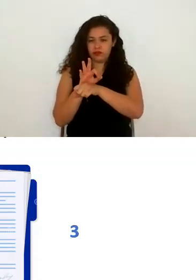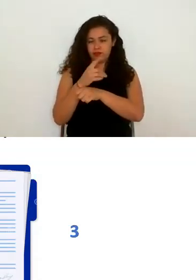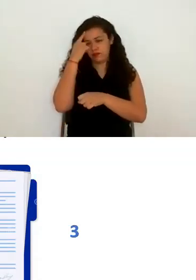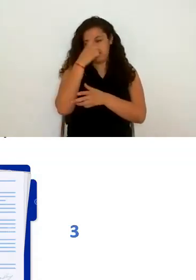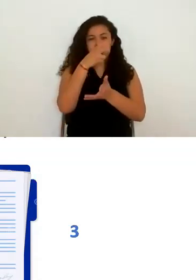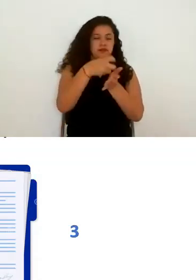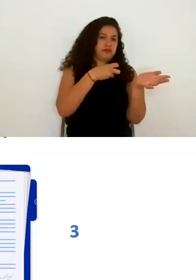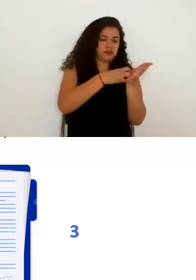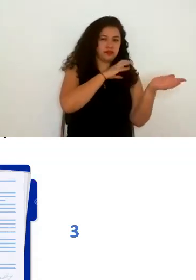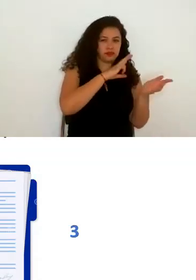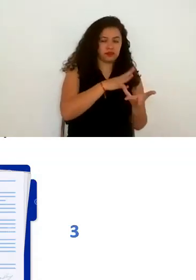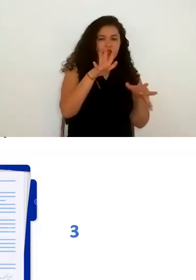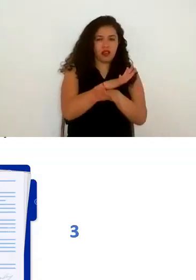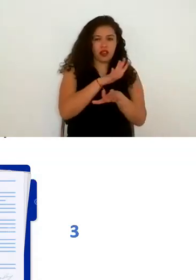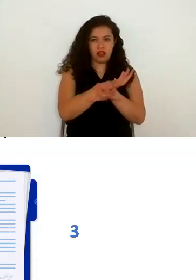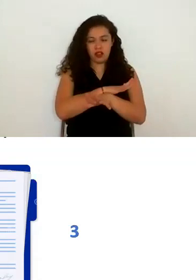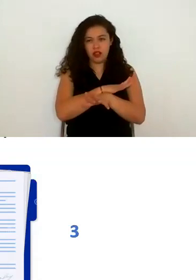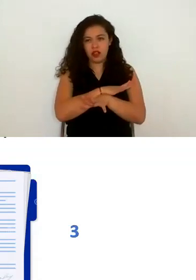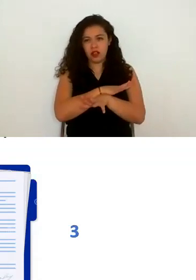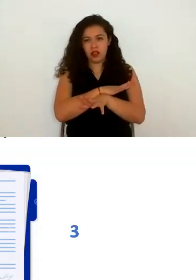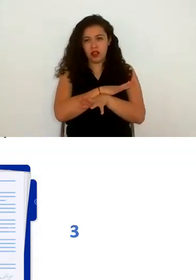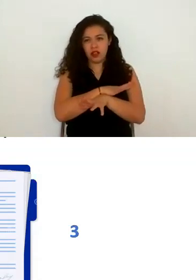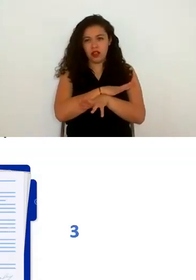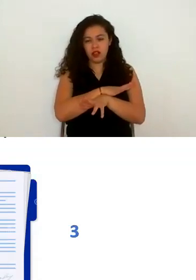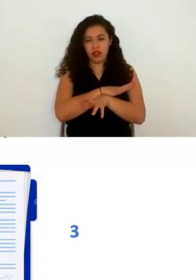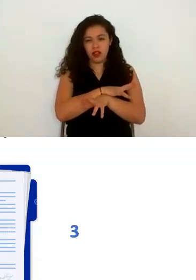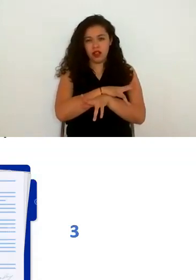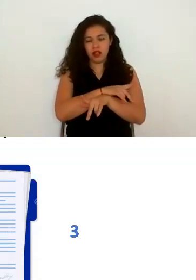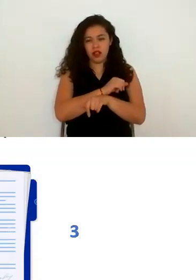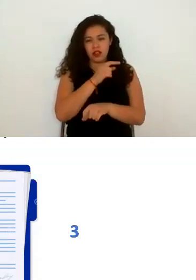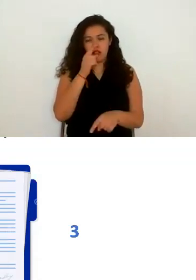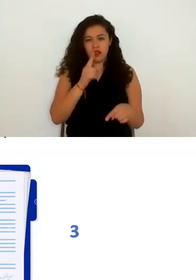corrección, modificación de información